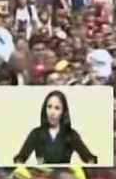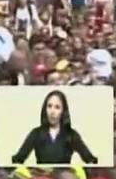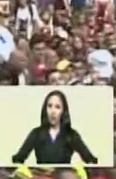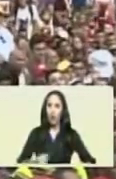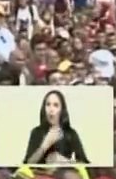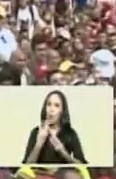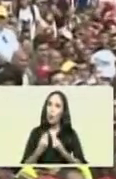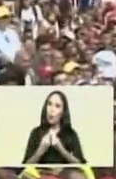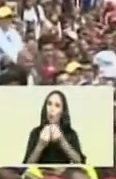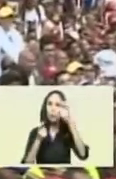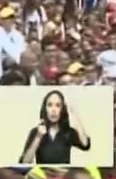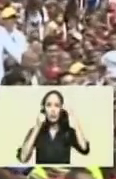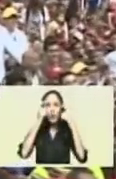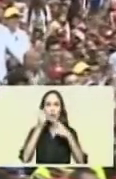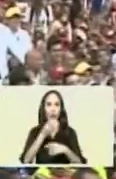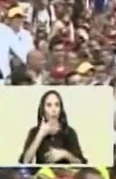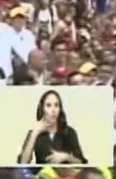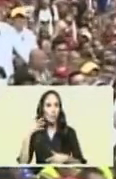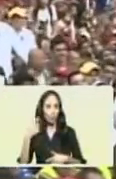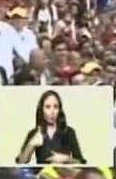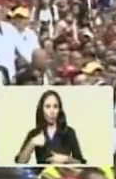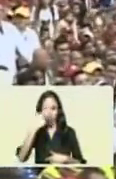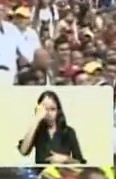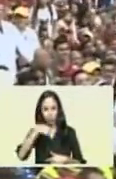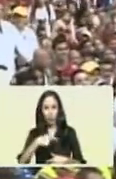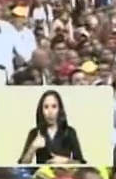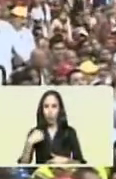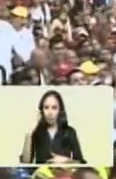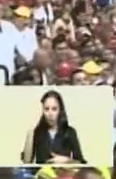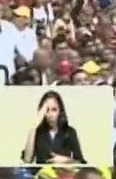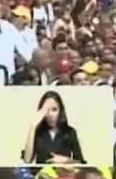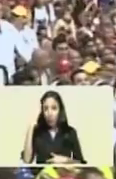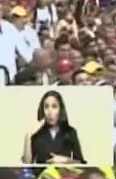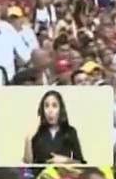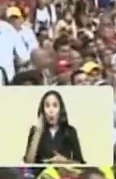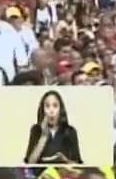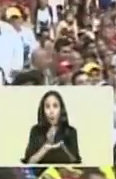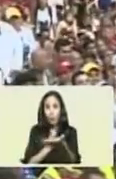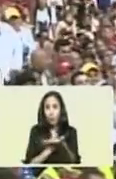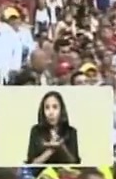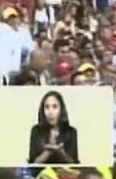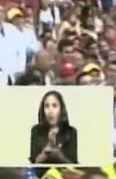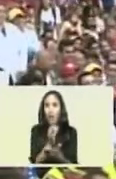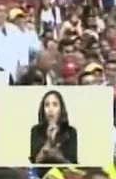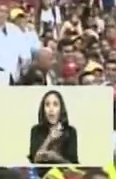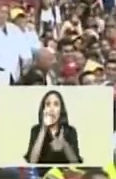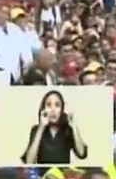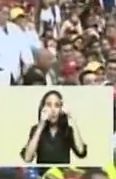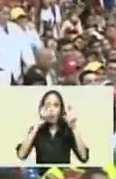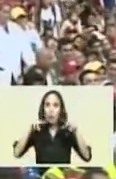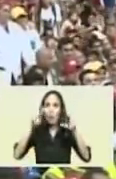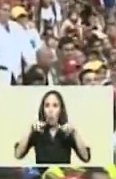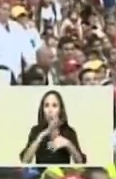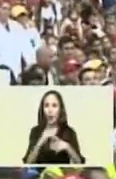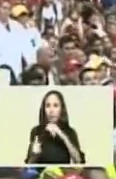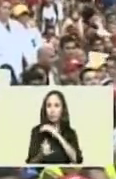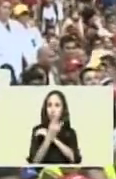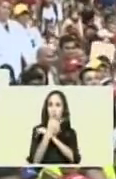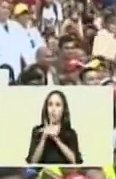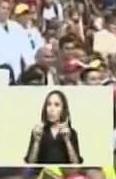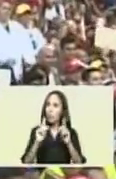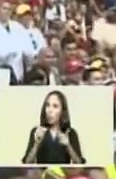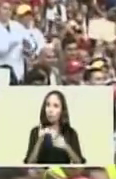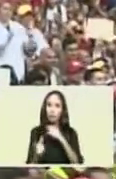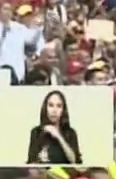orgulloso porque sé que he sido leal a chávez y sé que ustedes me dan su amor